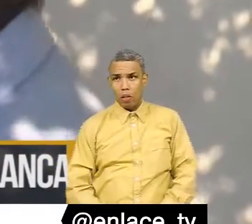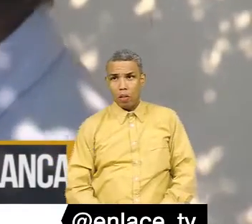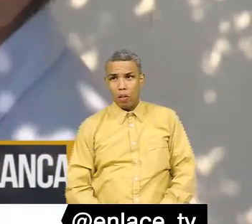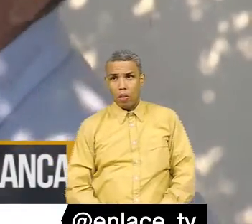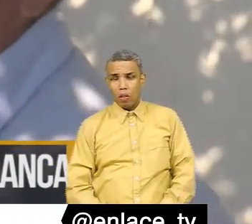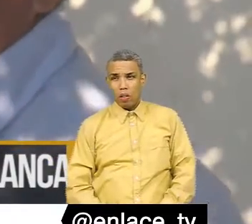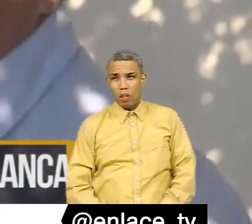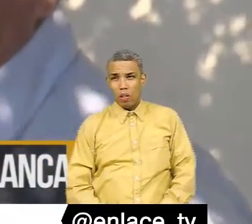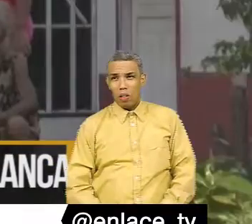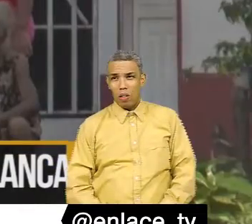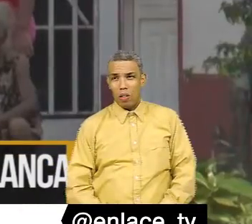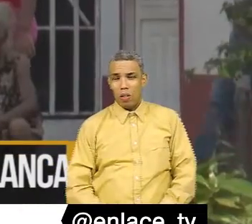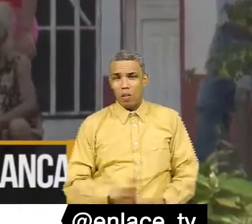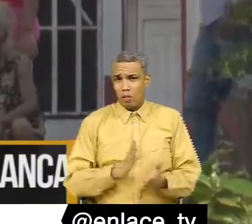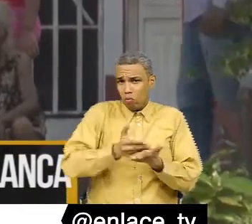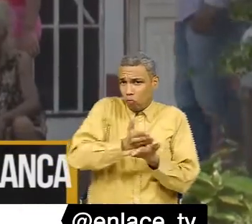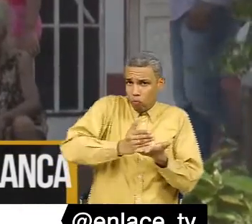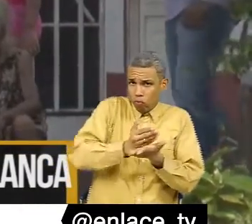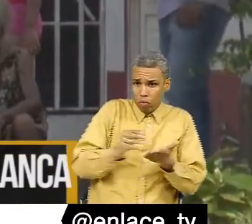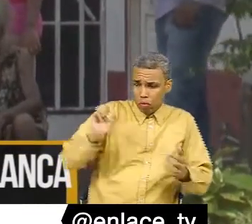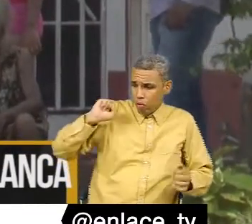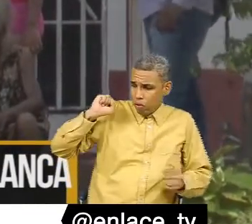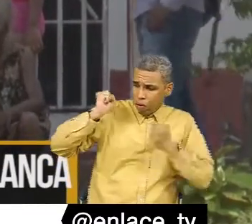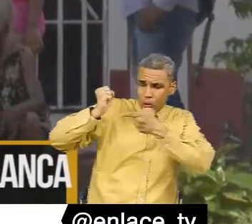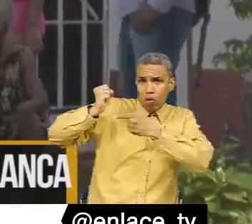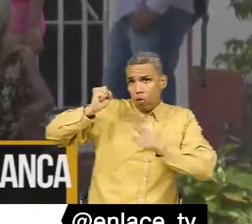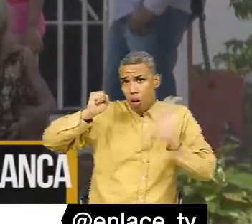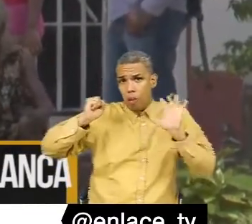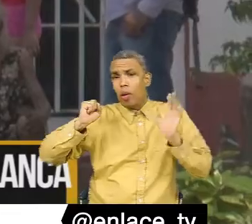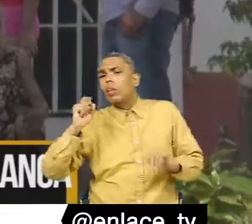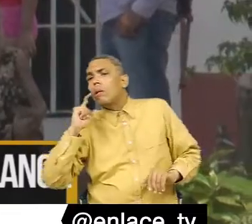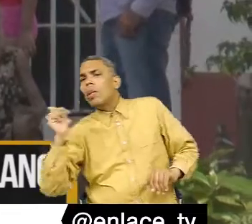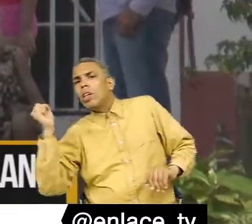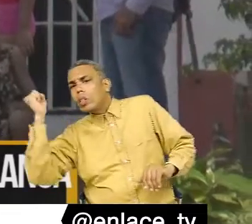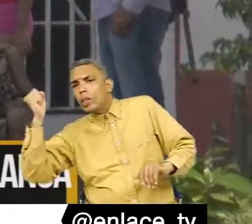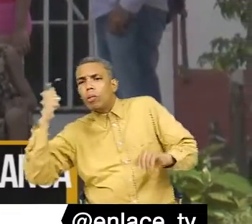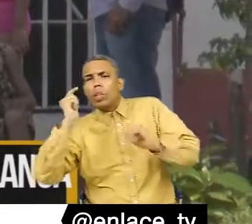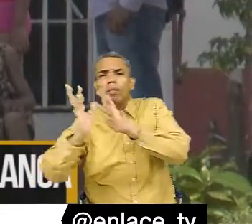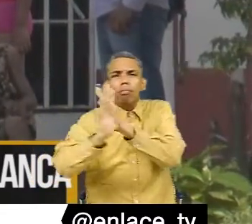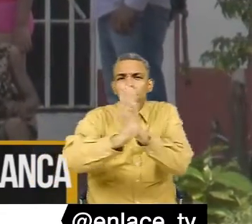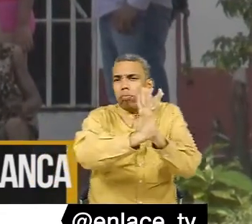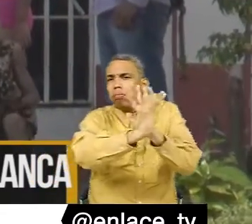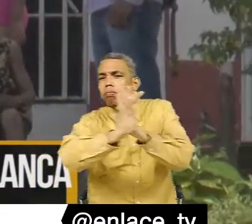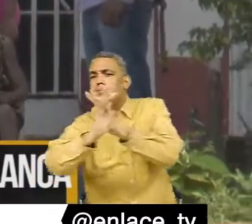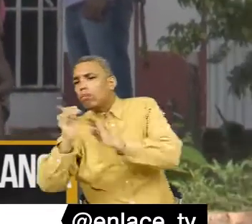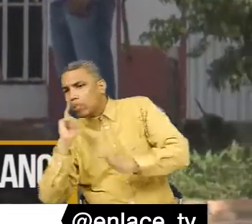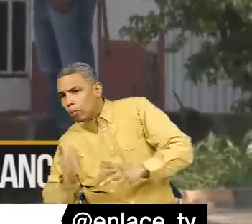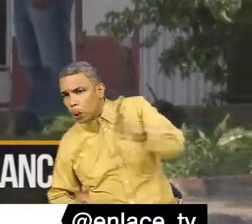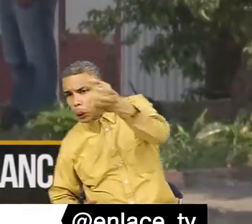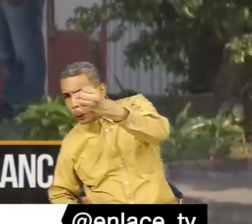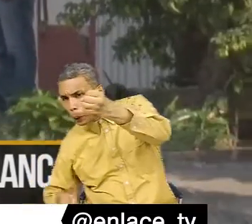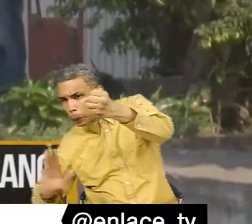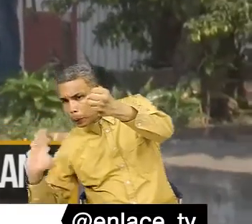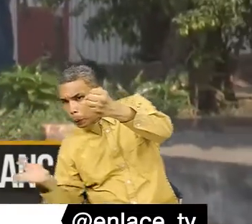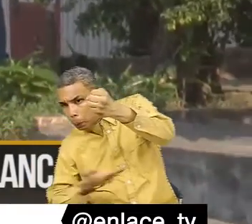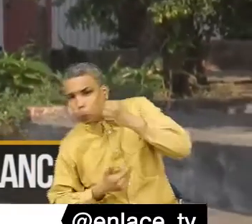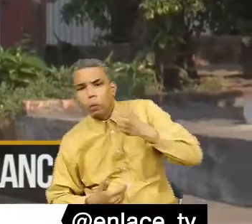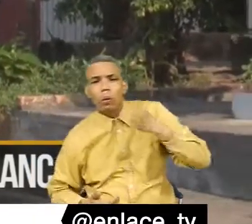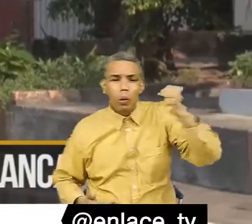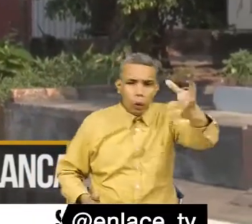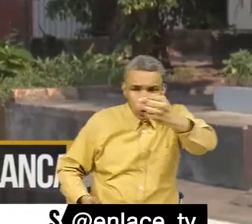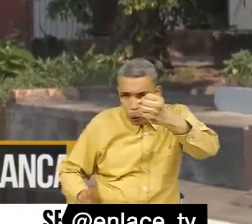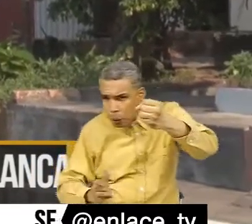eso lo llevaba ahí y llevaba las botas, porque donde se tiene que meter es un pantano. De pronto una culebra, un chuzo o algo. ¿El hecho